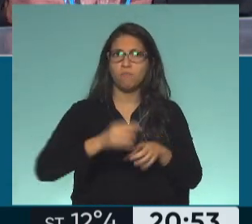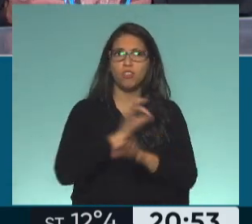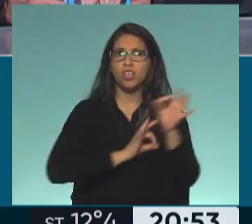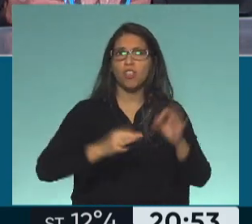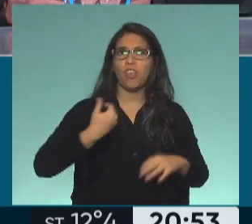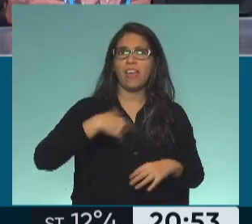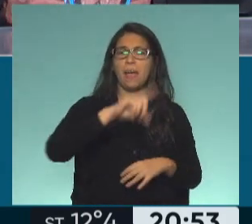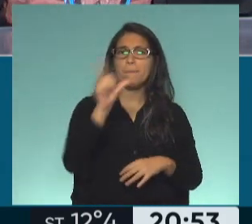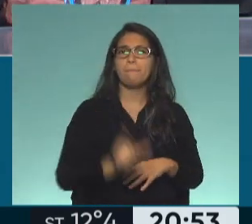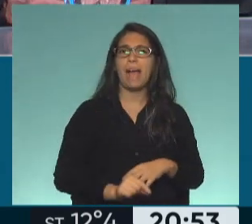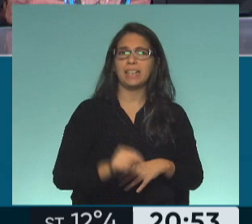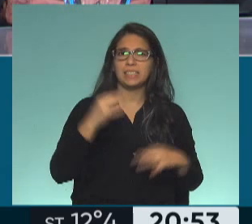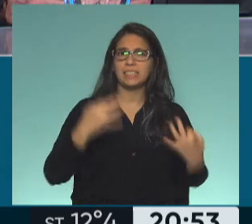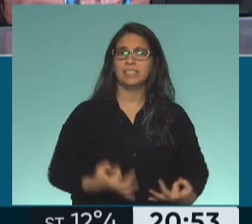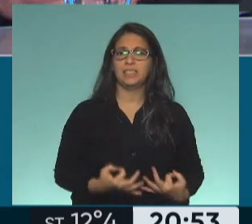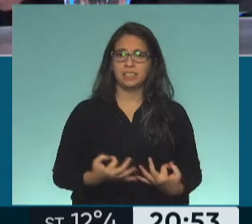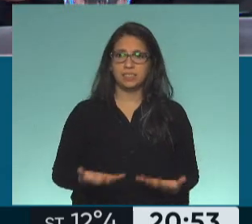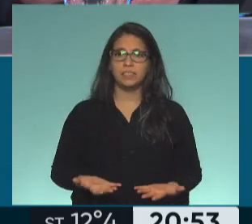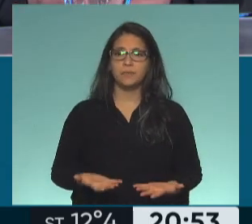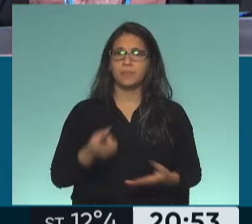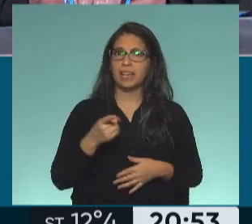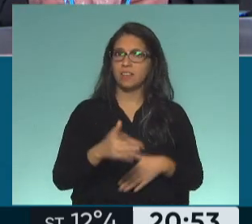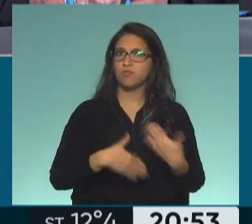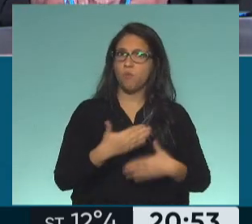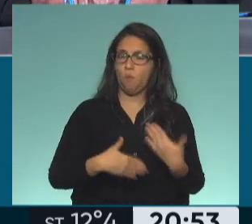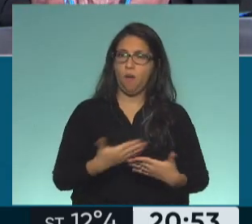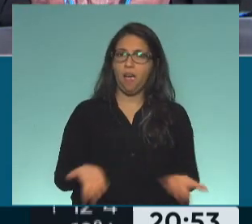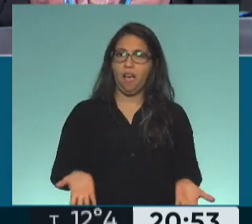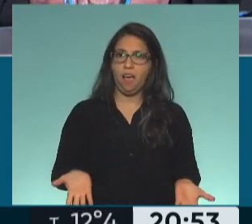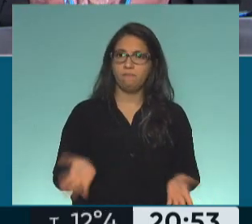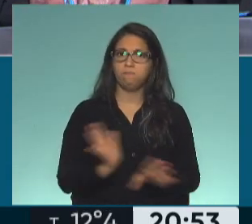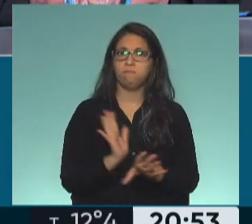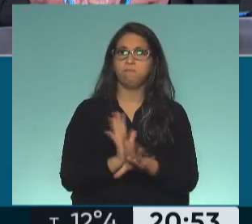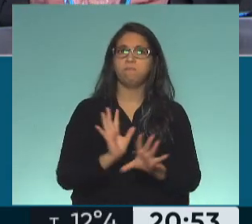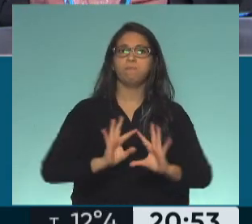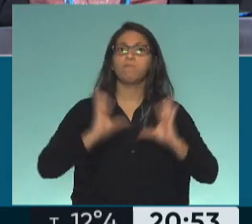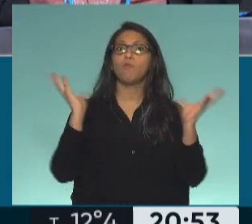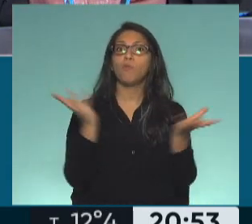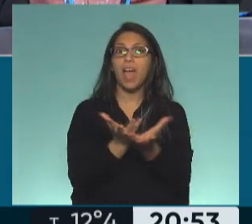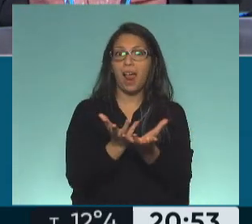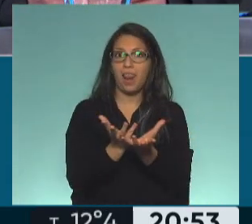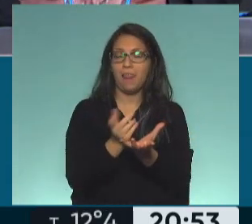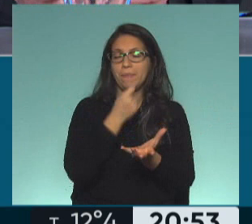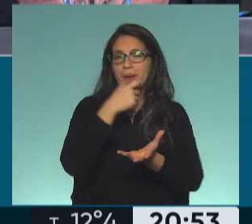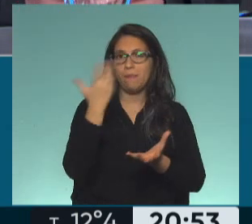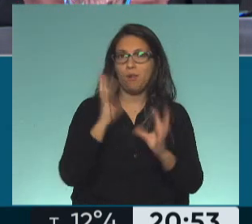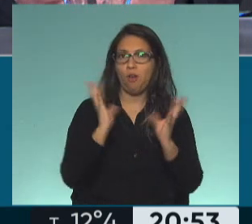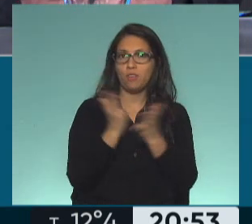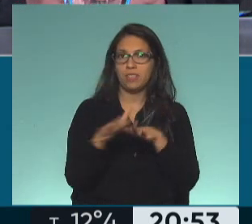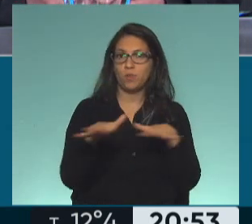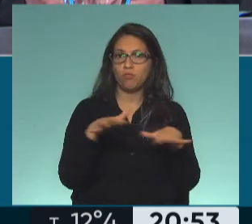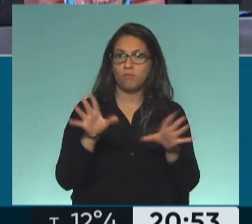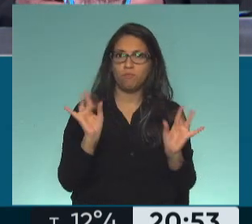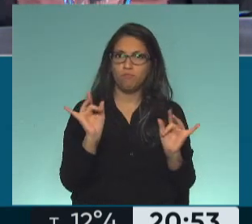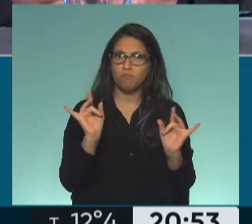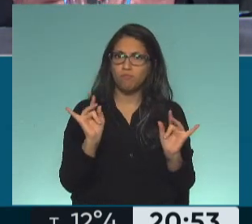¿no? Hay un proyecto en una situación mundial muy delicada, muy